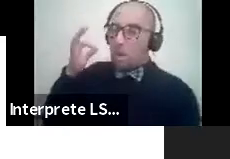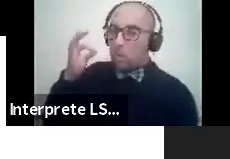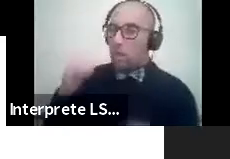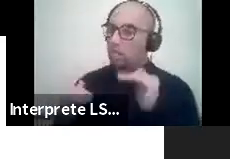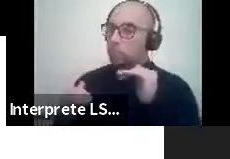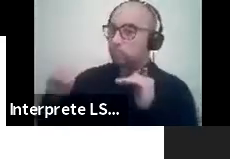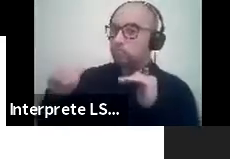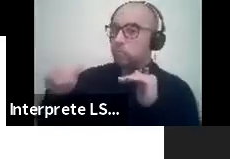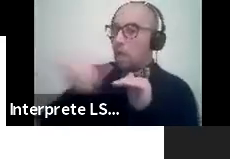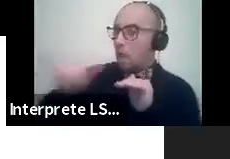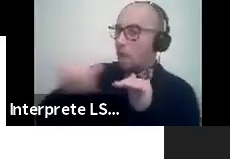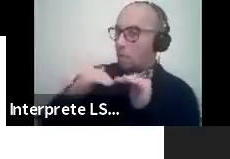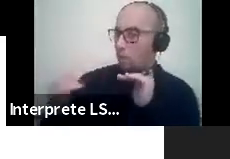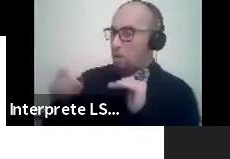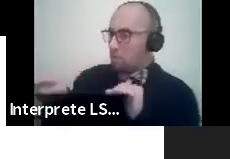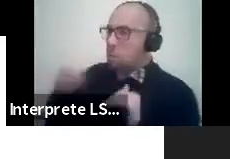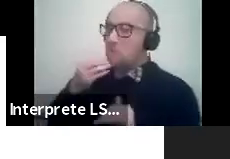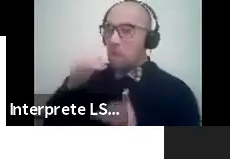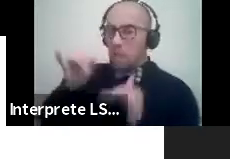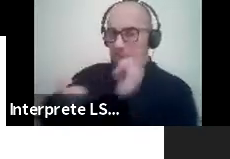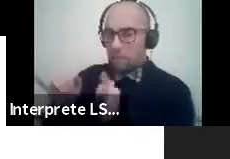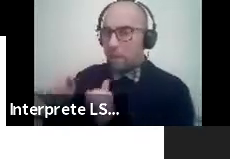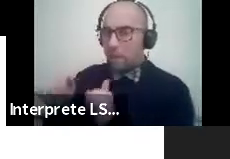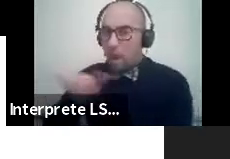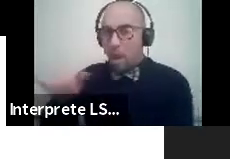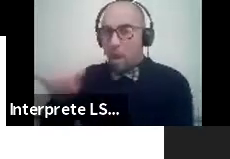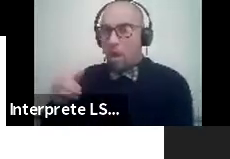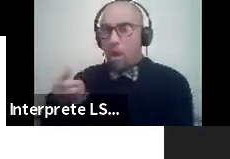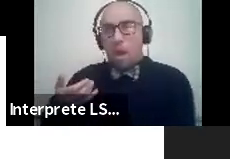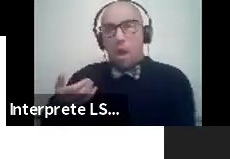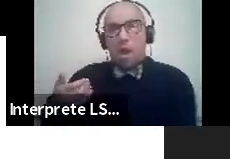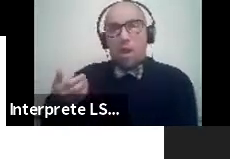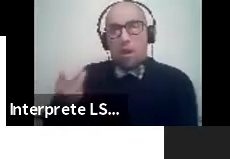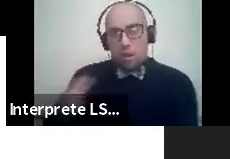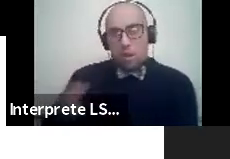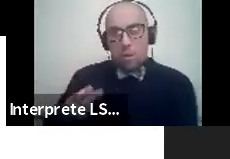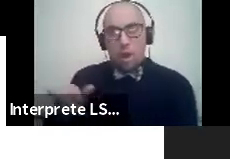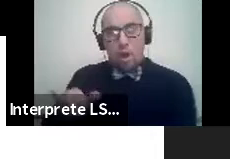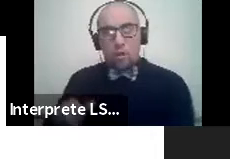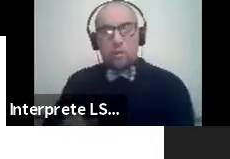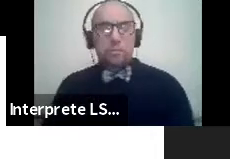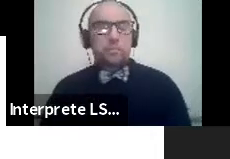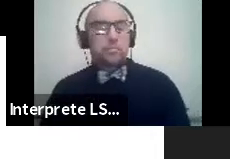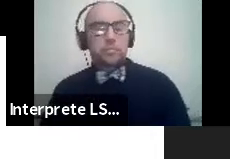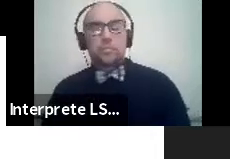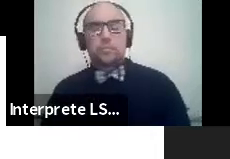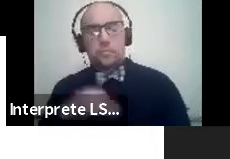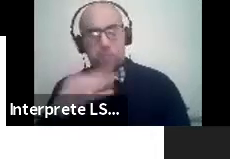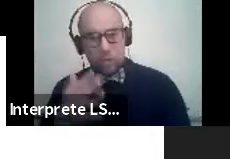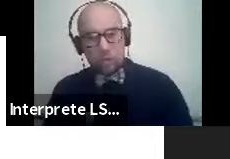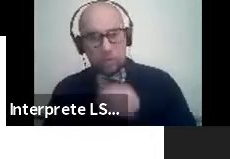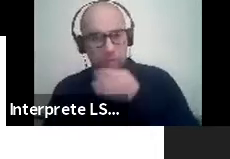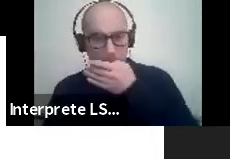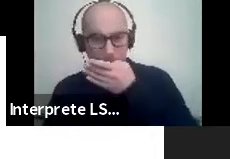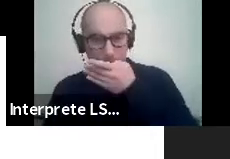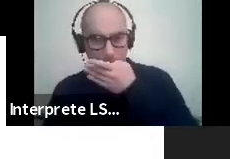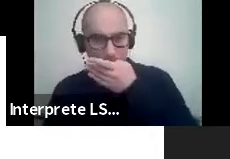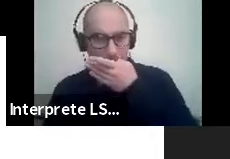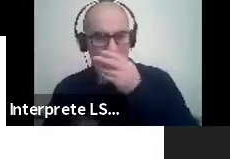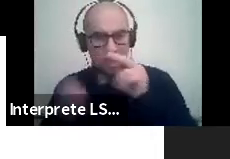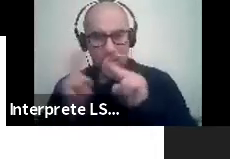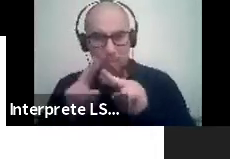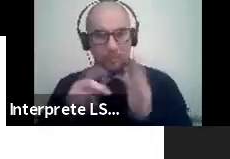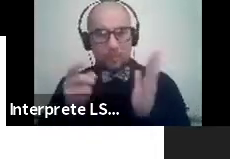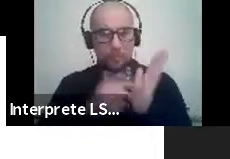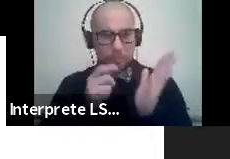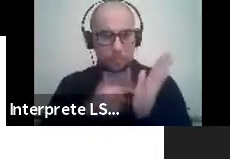como científicas y con las capacidades que pueden tener. Para eso necesitábamos una aplicación que